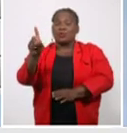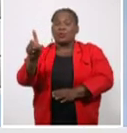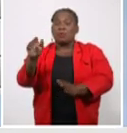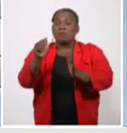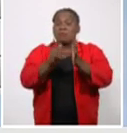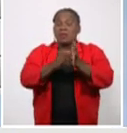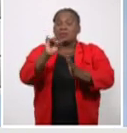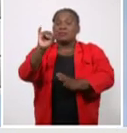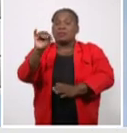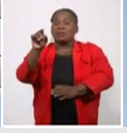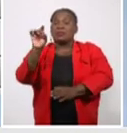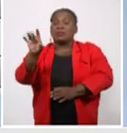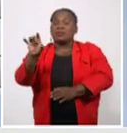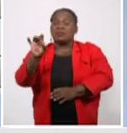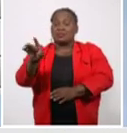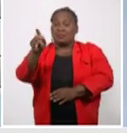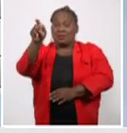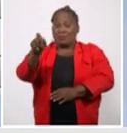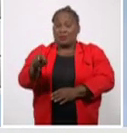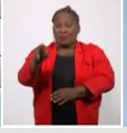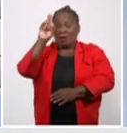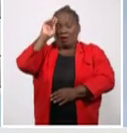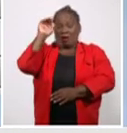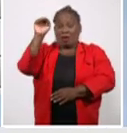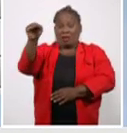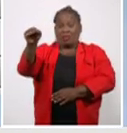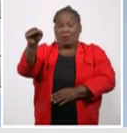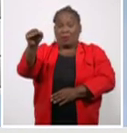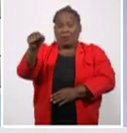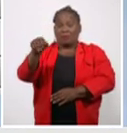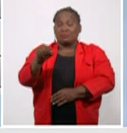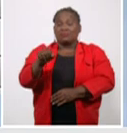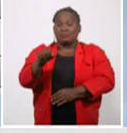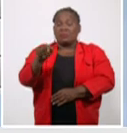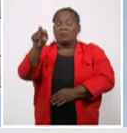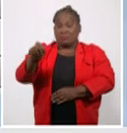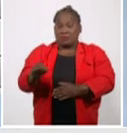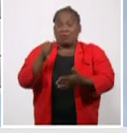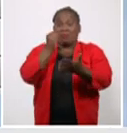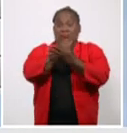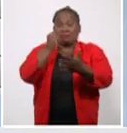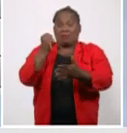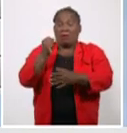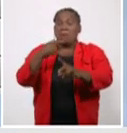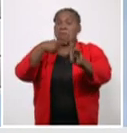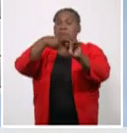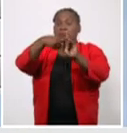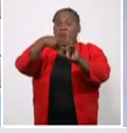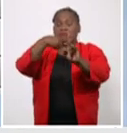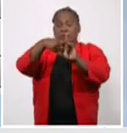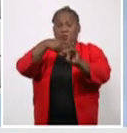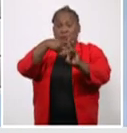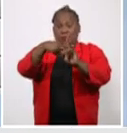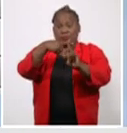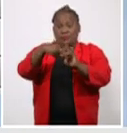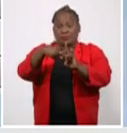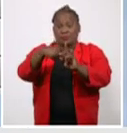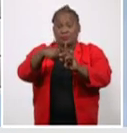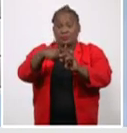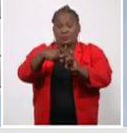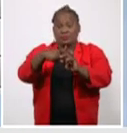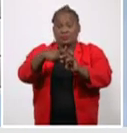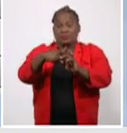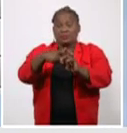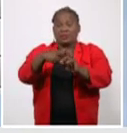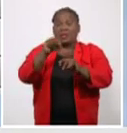25.551.615 casos activos, casos confirmados positivos en